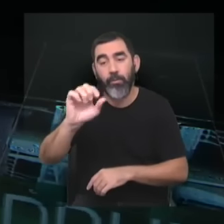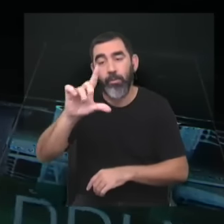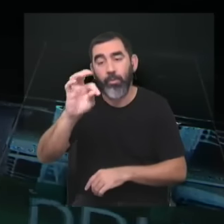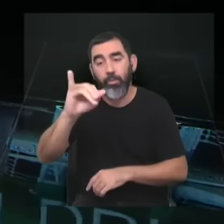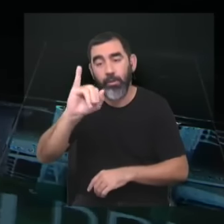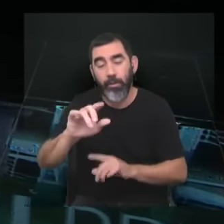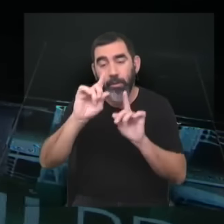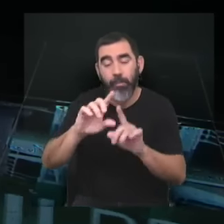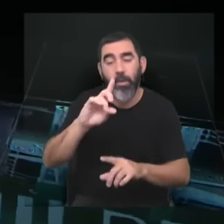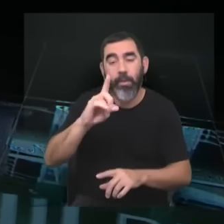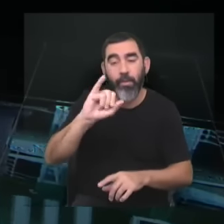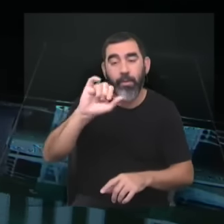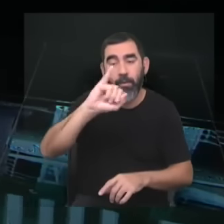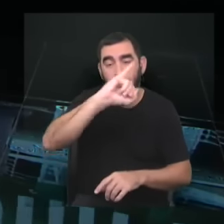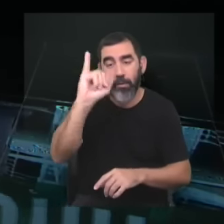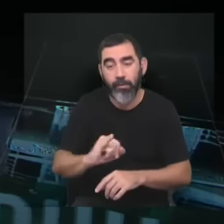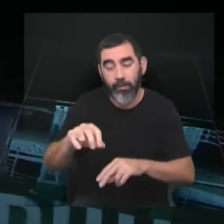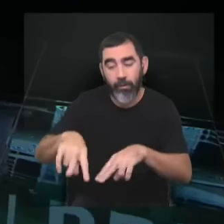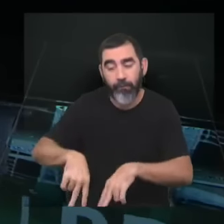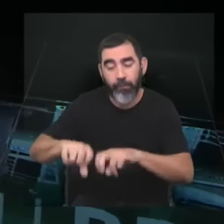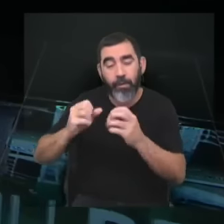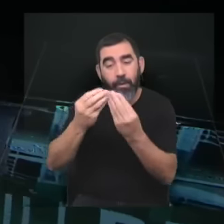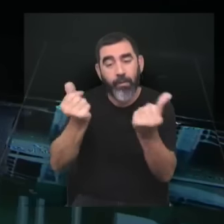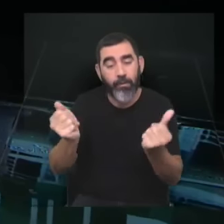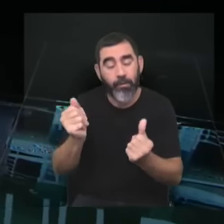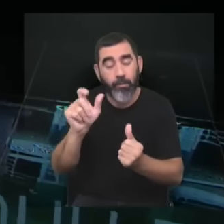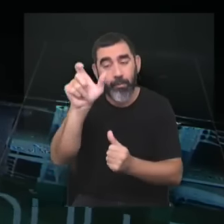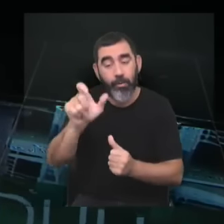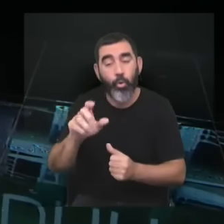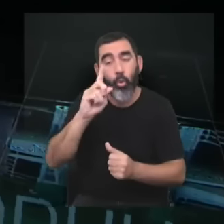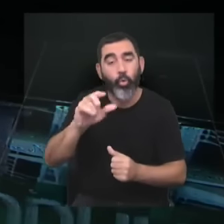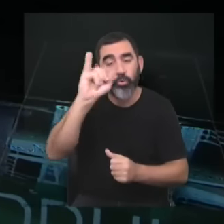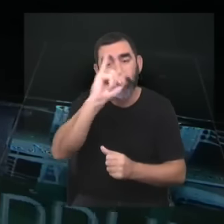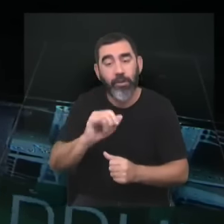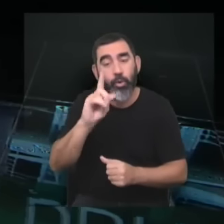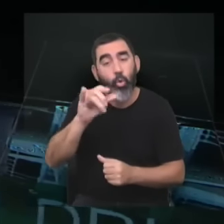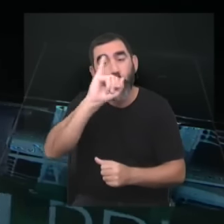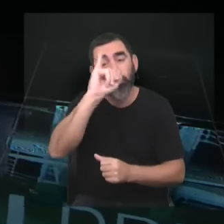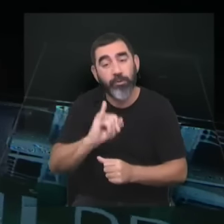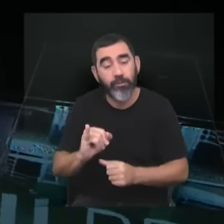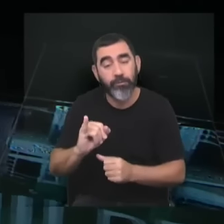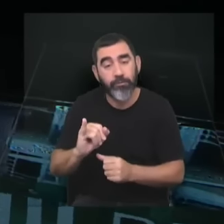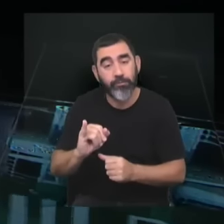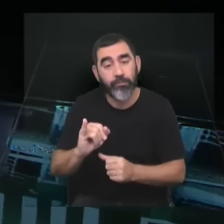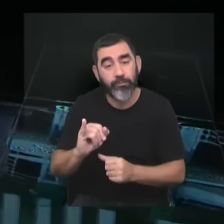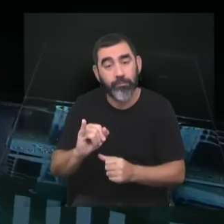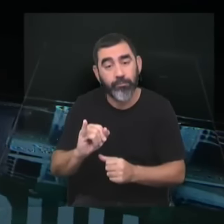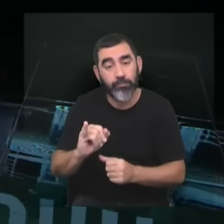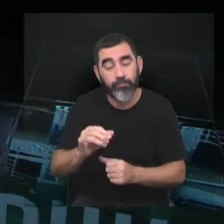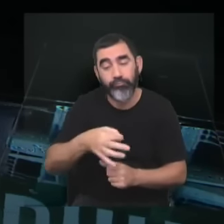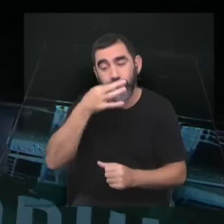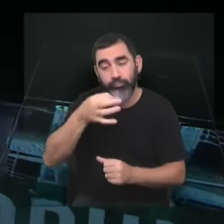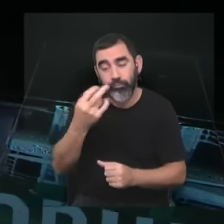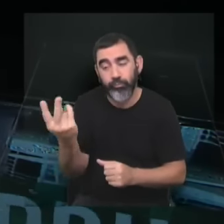la causa que Investiga la desaparición de Luis Eduardo González González van a recibir bueno y dar